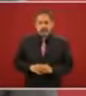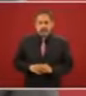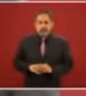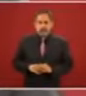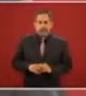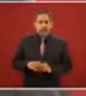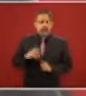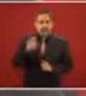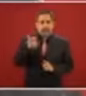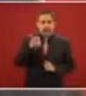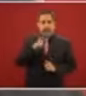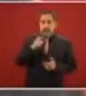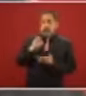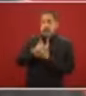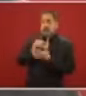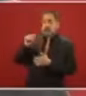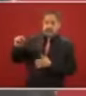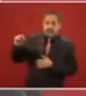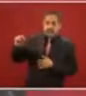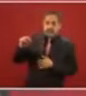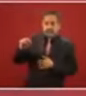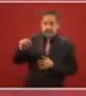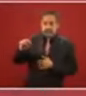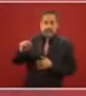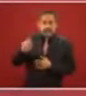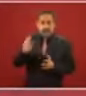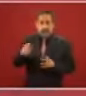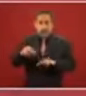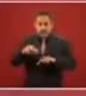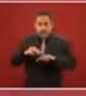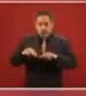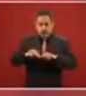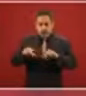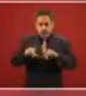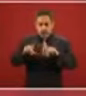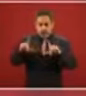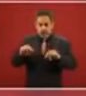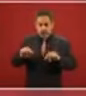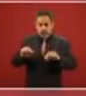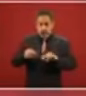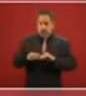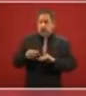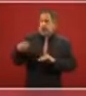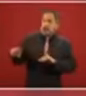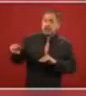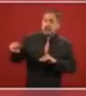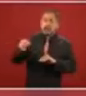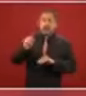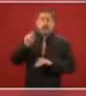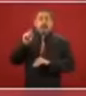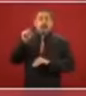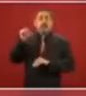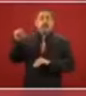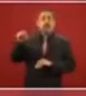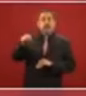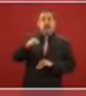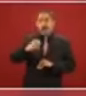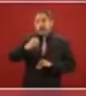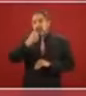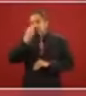el dinero, o mejor dicho, que los boletos vayan a las escuelas.